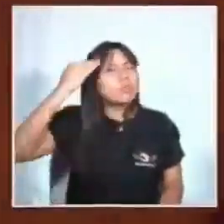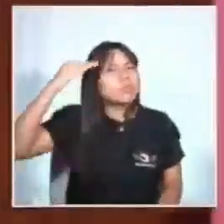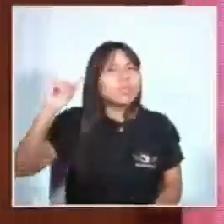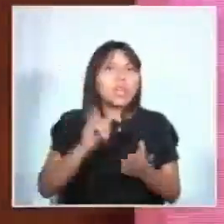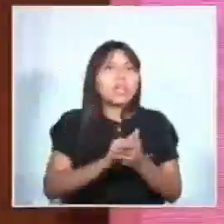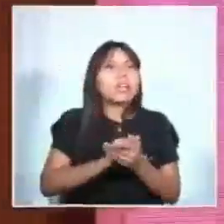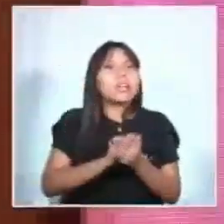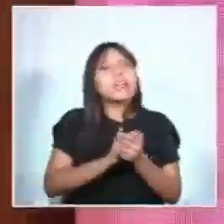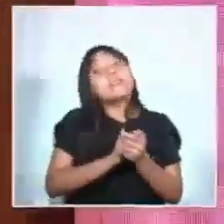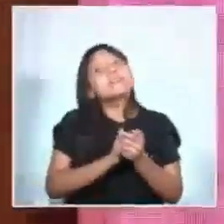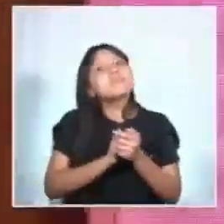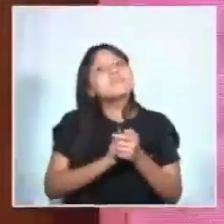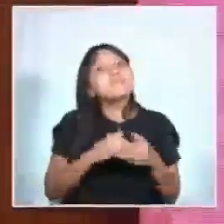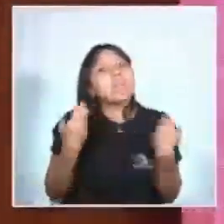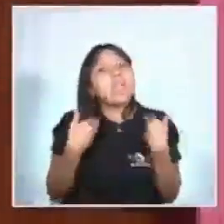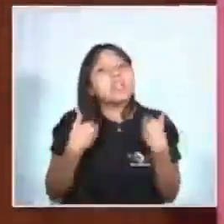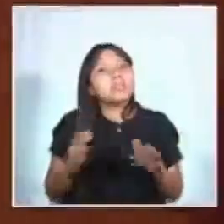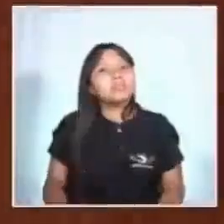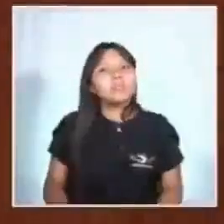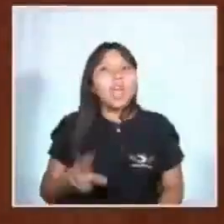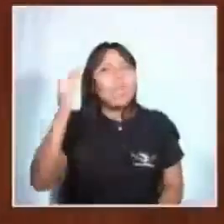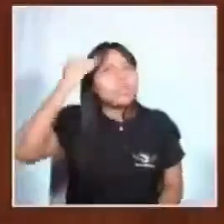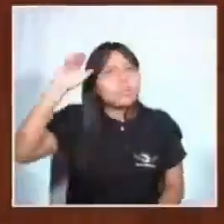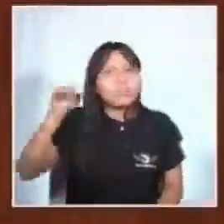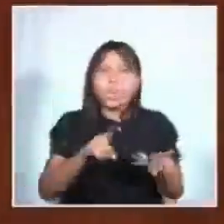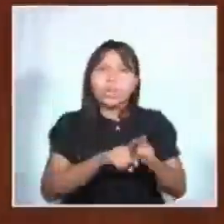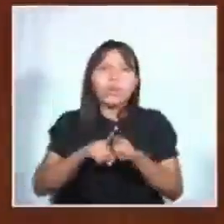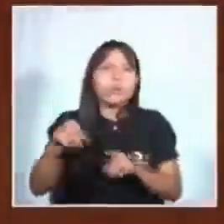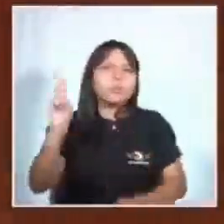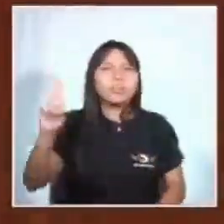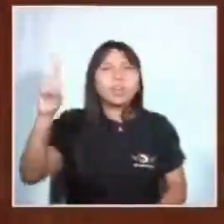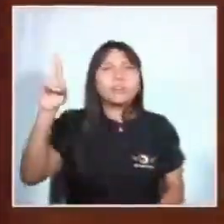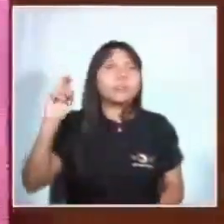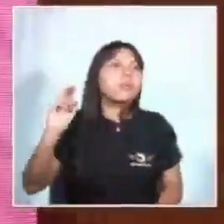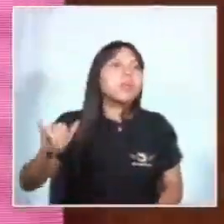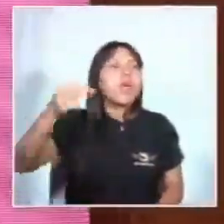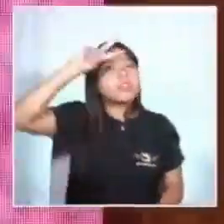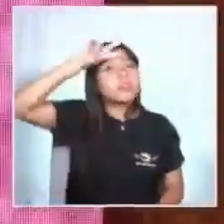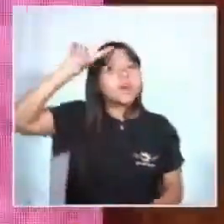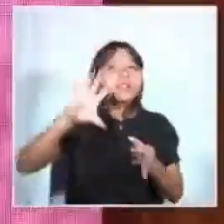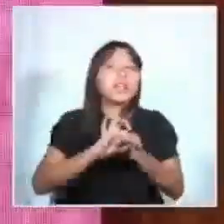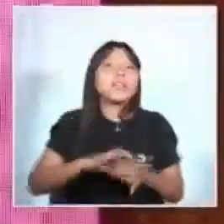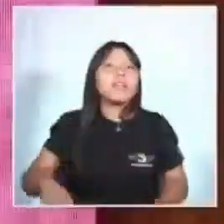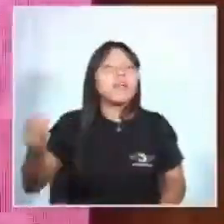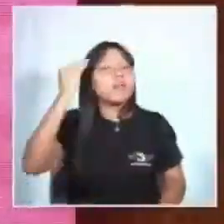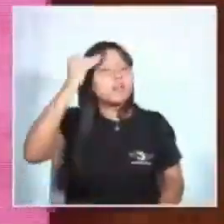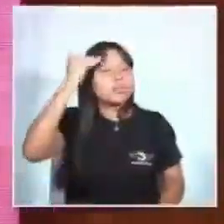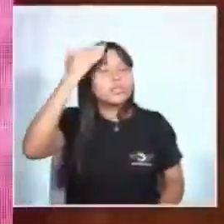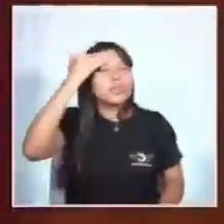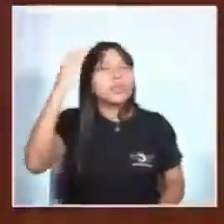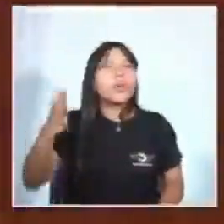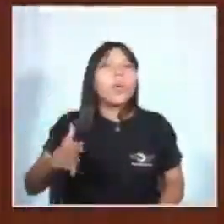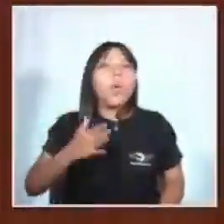capacidad tiene, yo no sé cómo usarlo, la ignorancia de conocimiento me hará